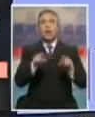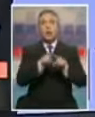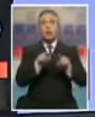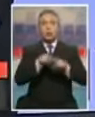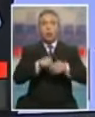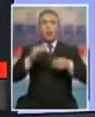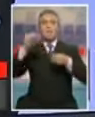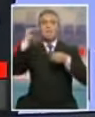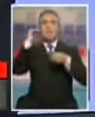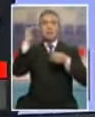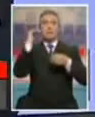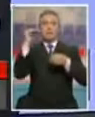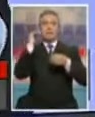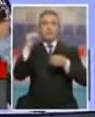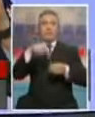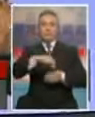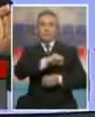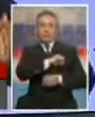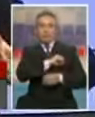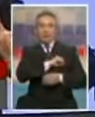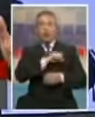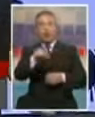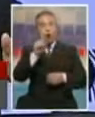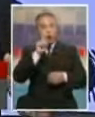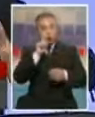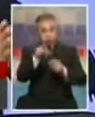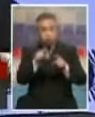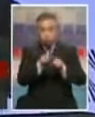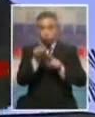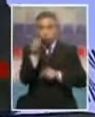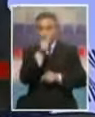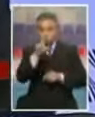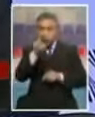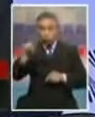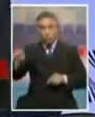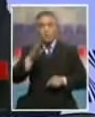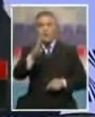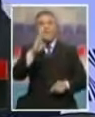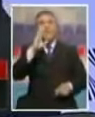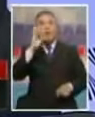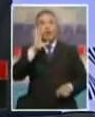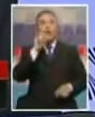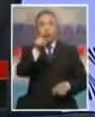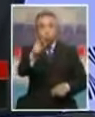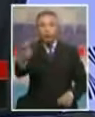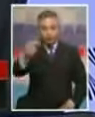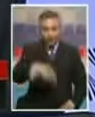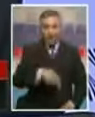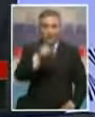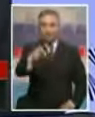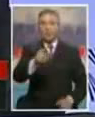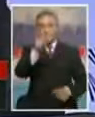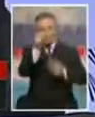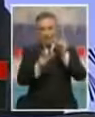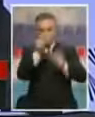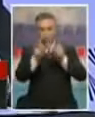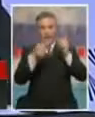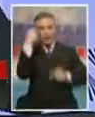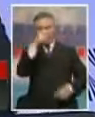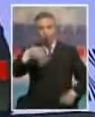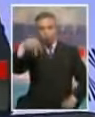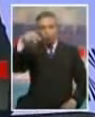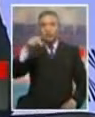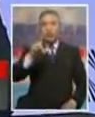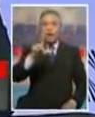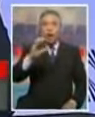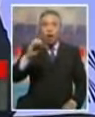Santiago. Hay una trampa, Mauricio. Si usted divide las regiones del sur, por ejemplo, Biobío, donde usted viene, por ejemplo, la gente de Loa, lo que hace usted es que